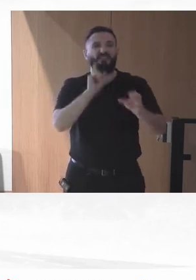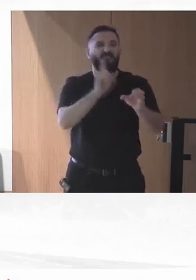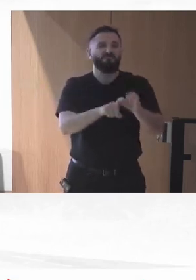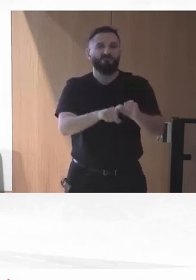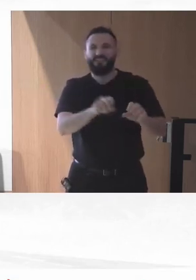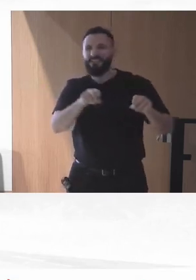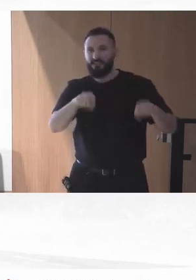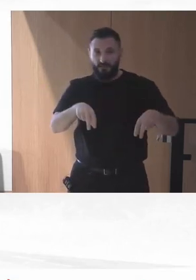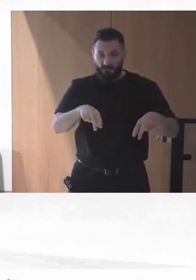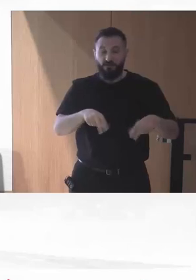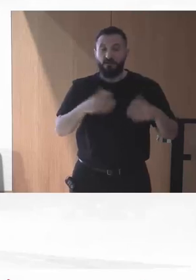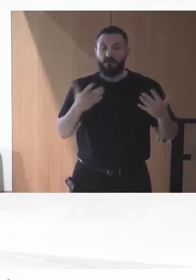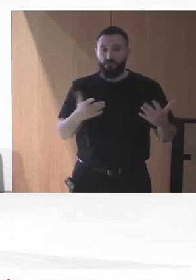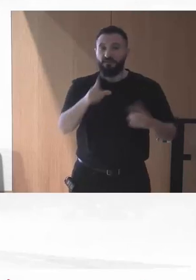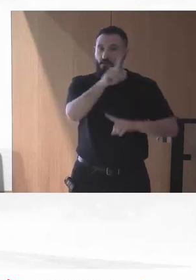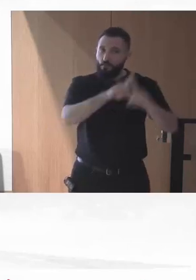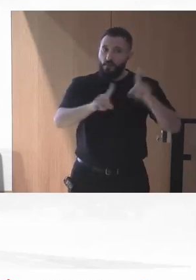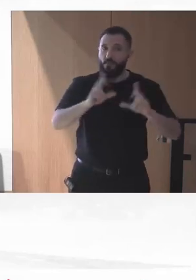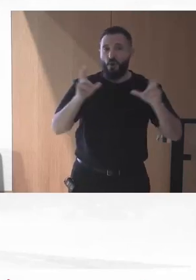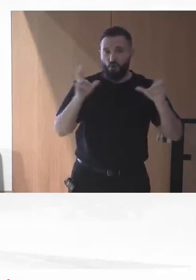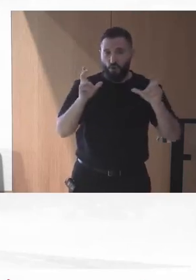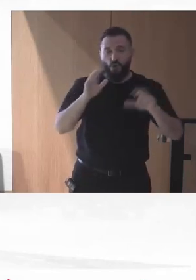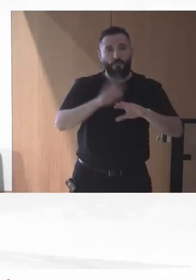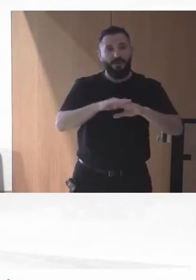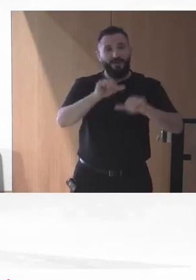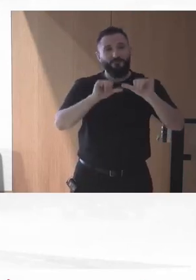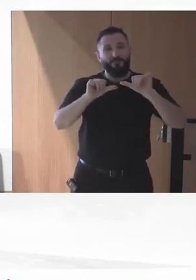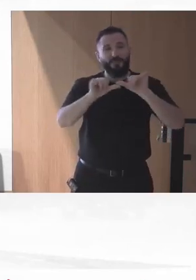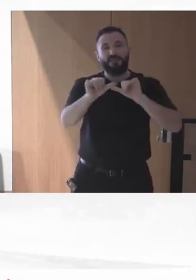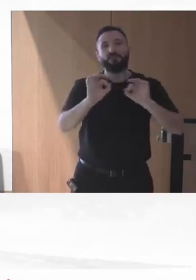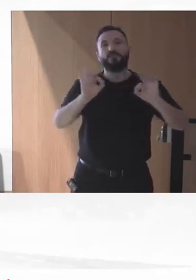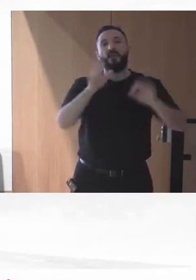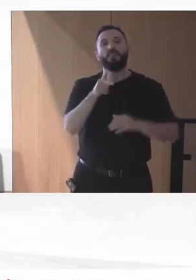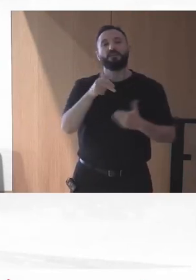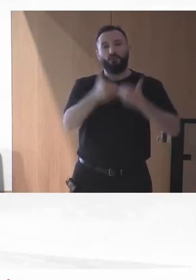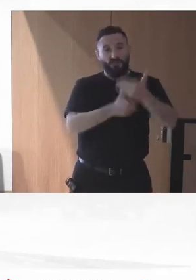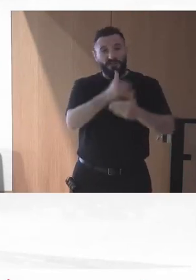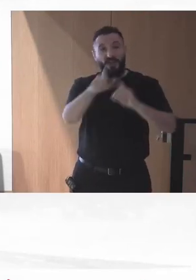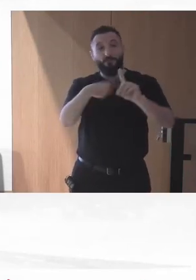problemas enormes en términos de derechos procesales, pero también en términos